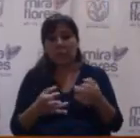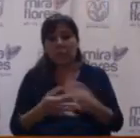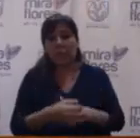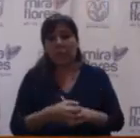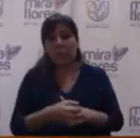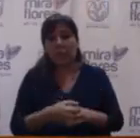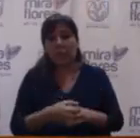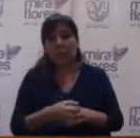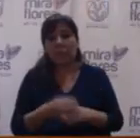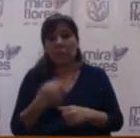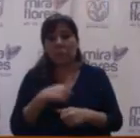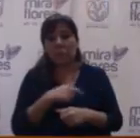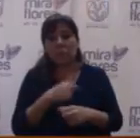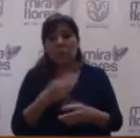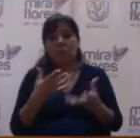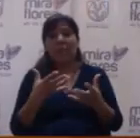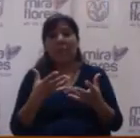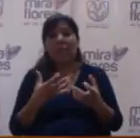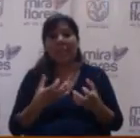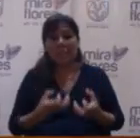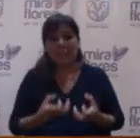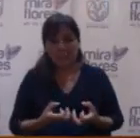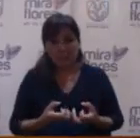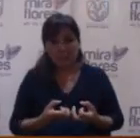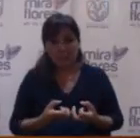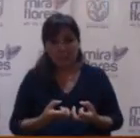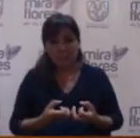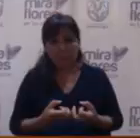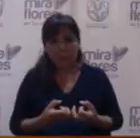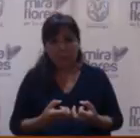Si es que queremos nosotros ser absolutamente